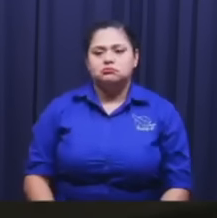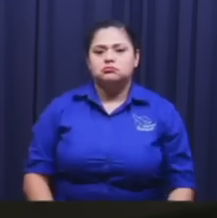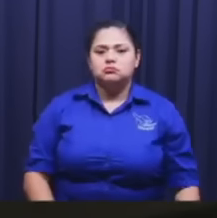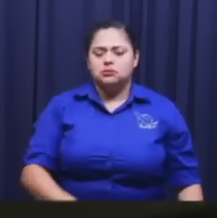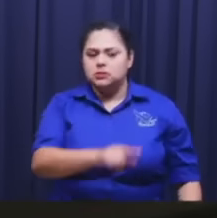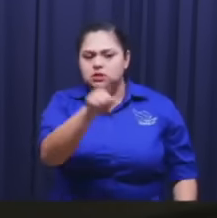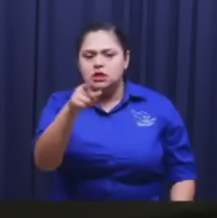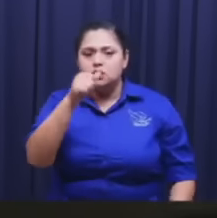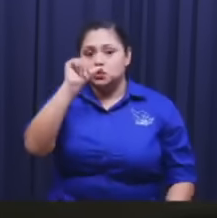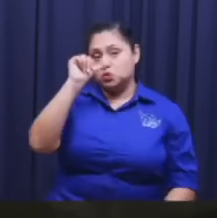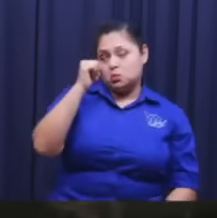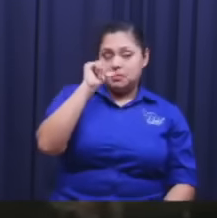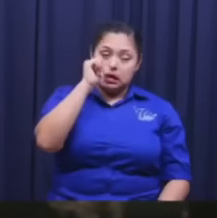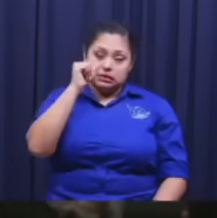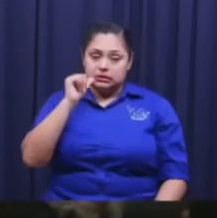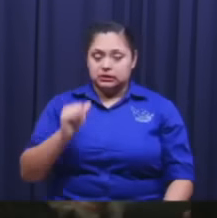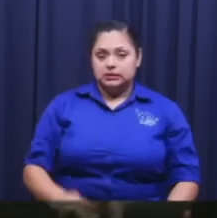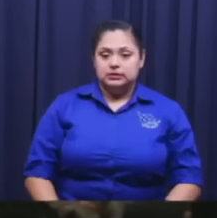¿Ah?